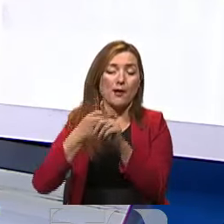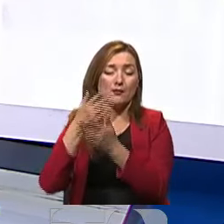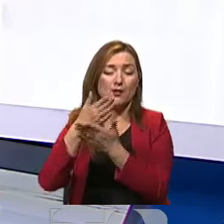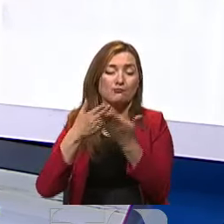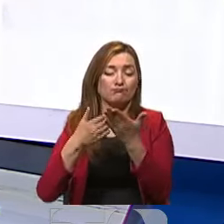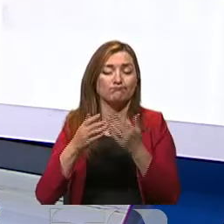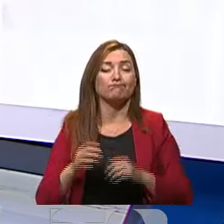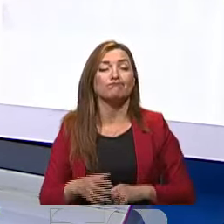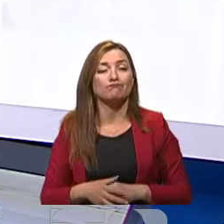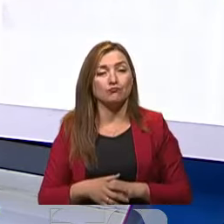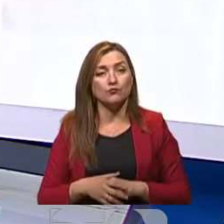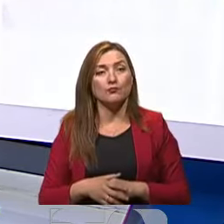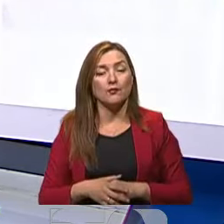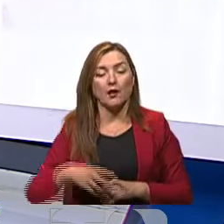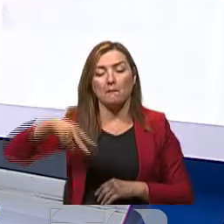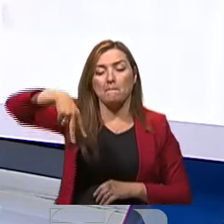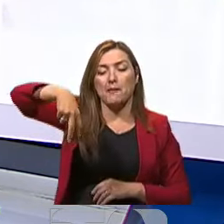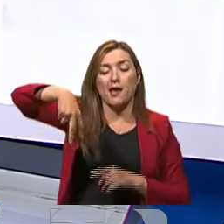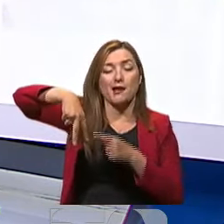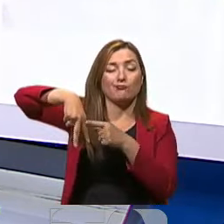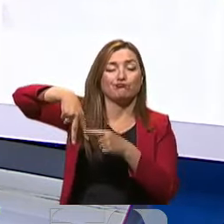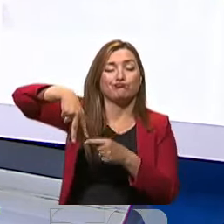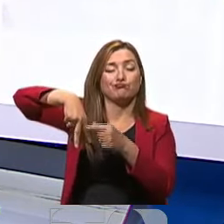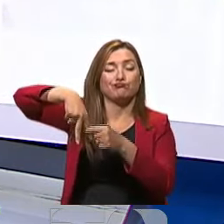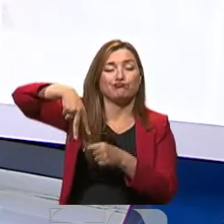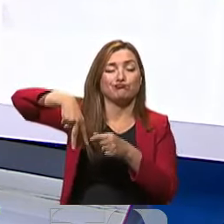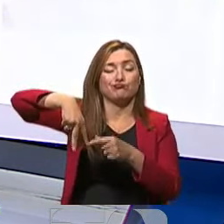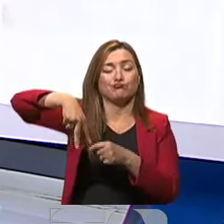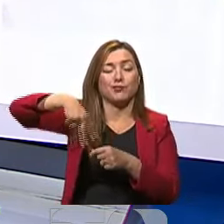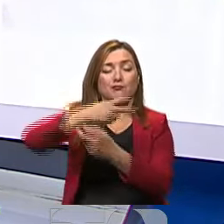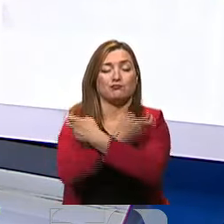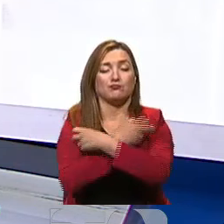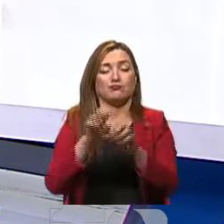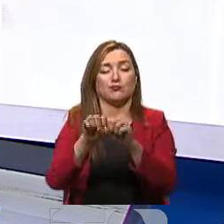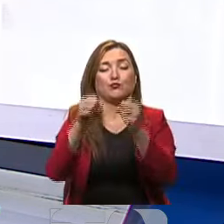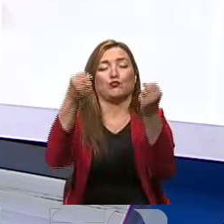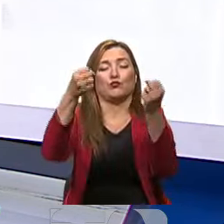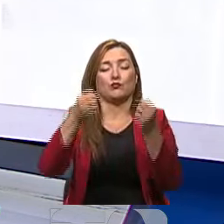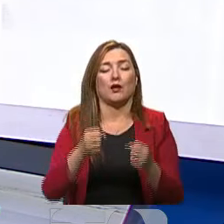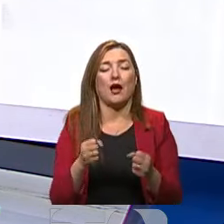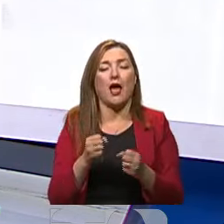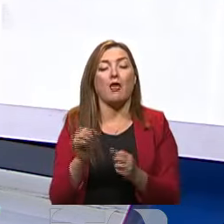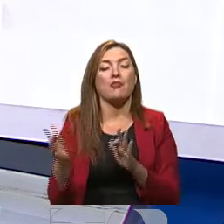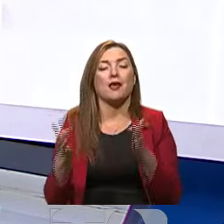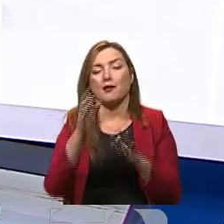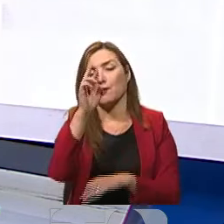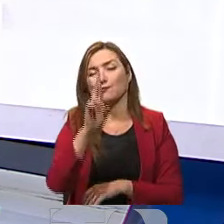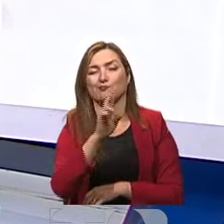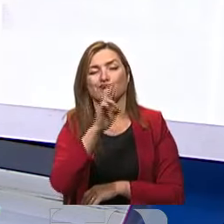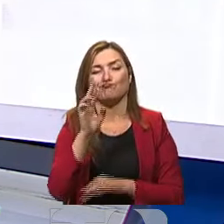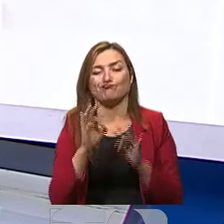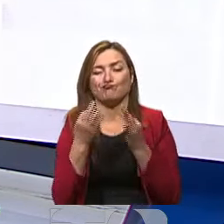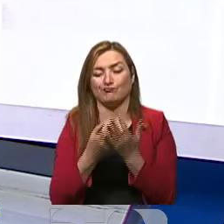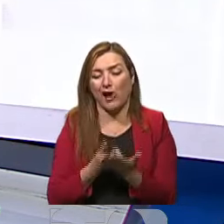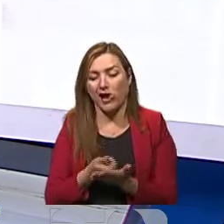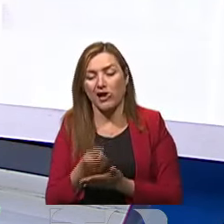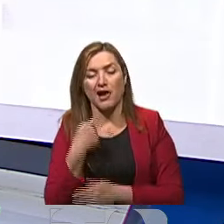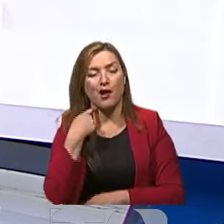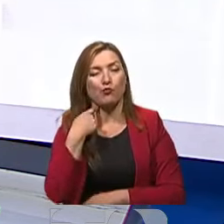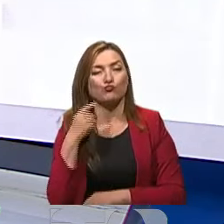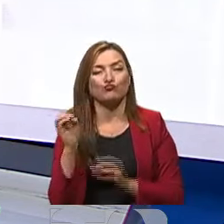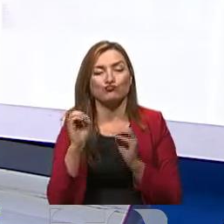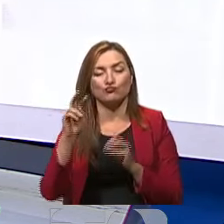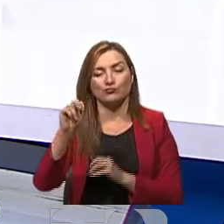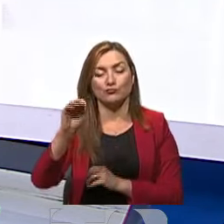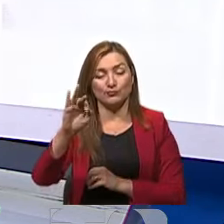Ella sufrió una fractura en su pierna y ahora necesita recibir terapias de rehabilitación, pero su familia no cuenta con los recursos. Natalie Jiménez